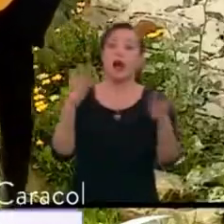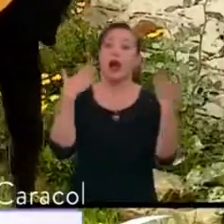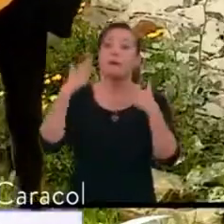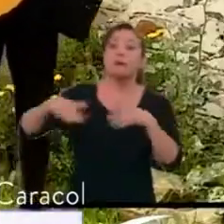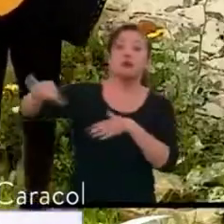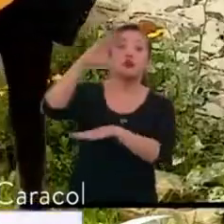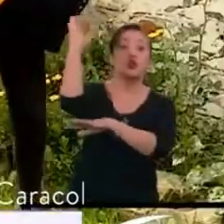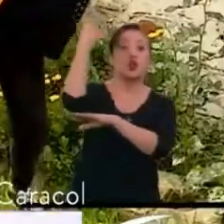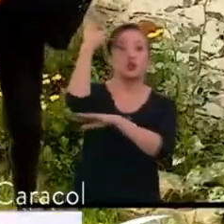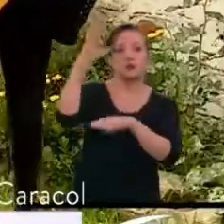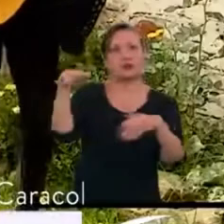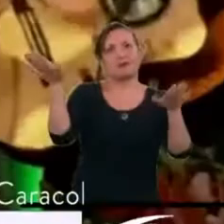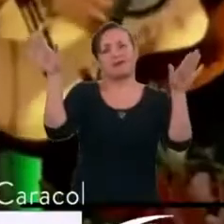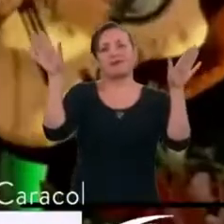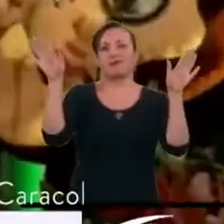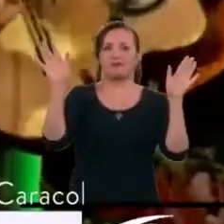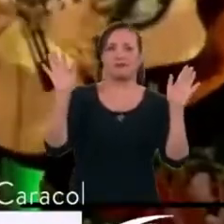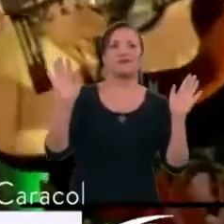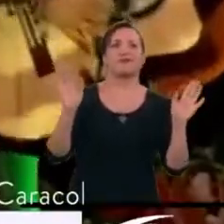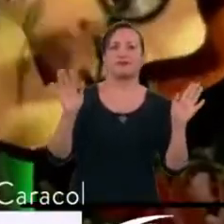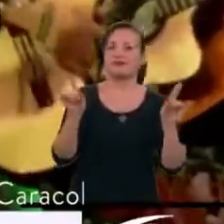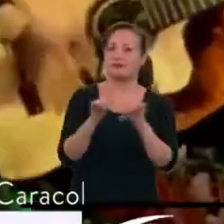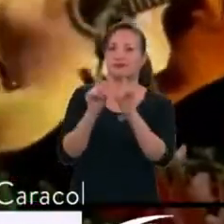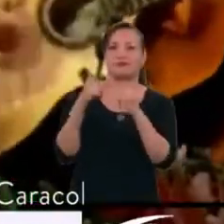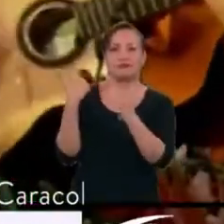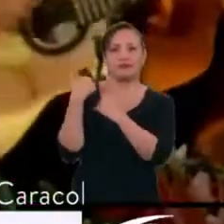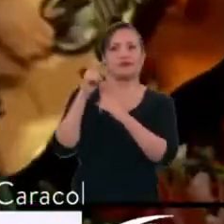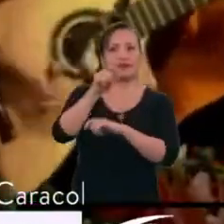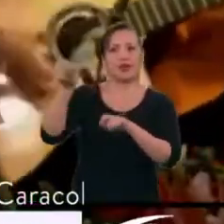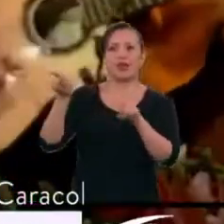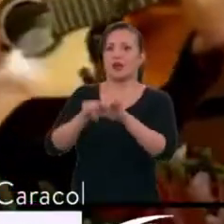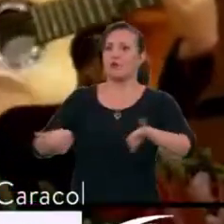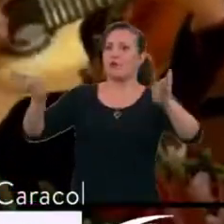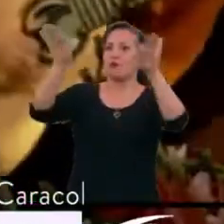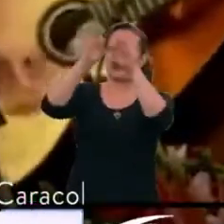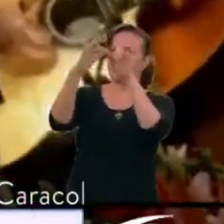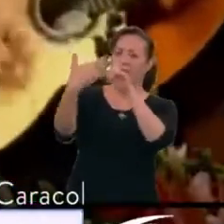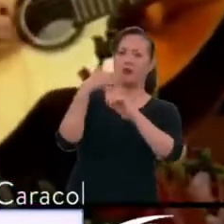son juegan un papel muy importante en nuestras vidas porque